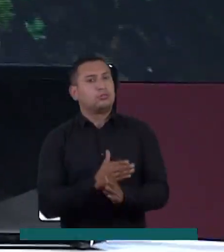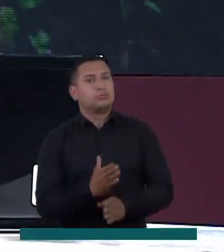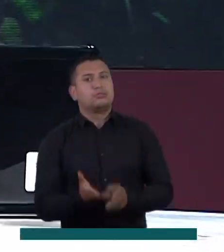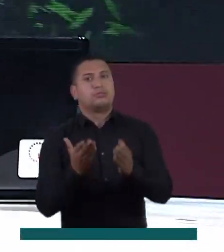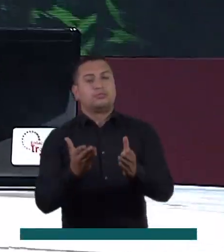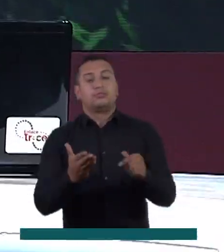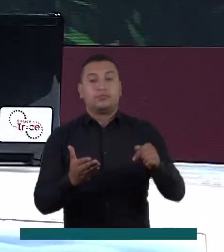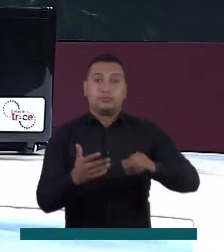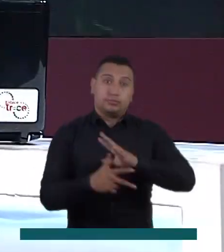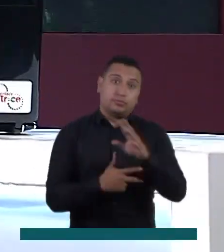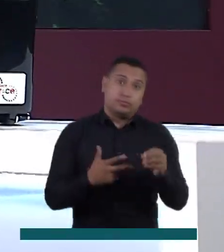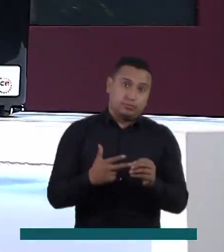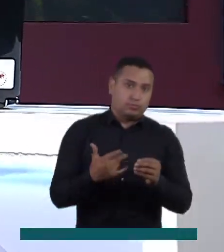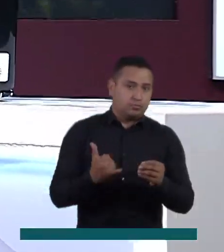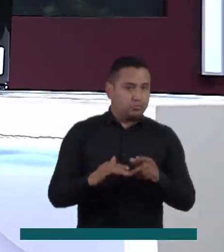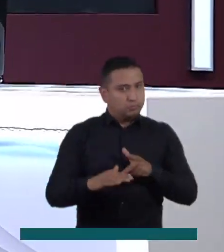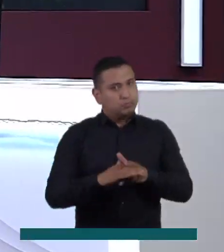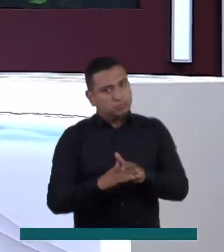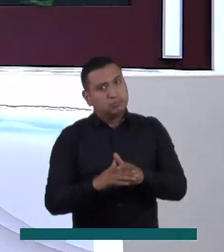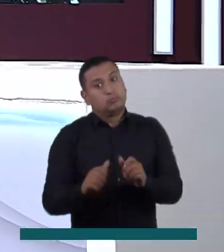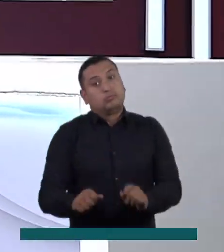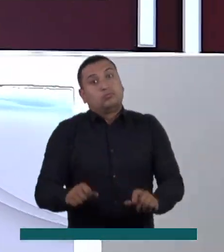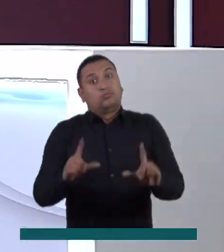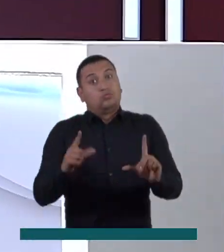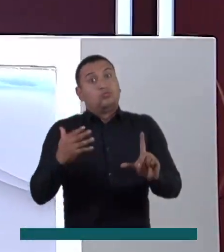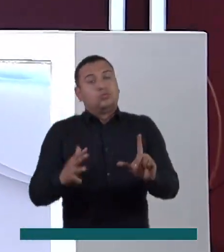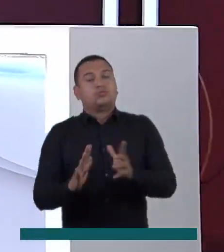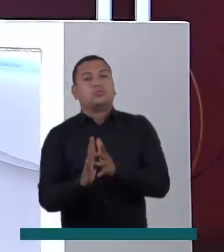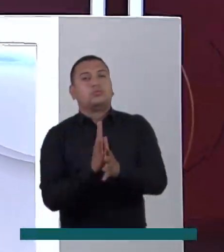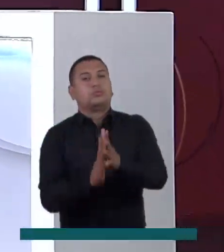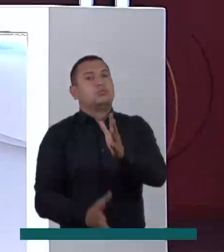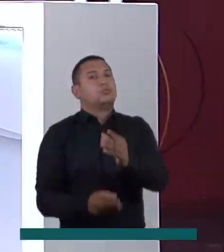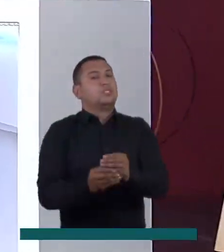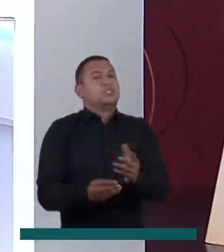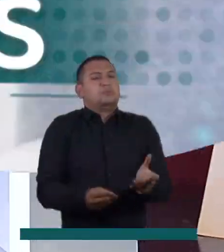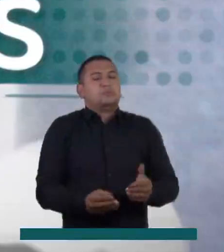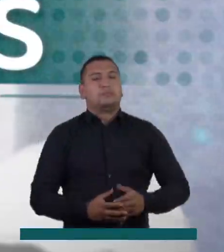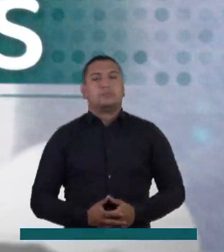En Enlace 13 es momento de hacer una pausa y ya regresamos con más información.